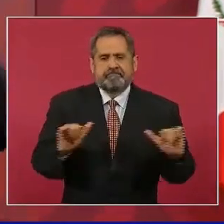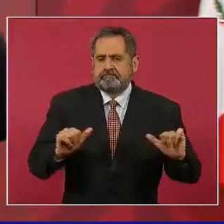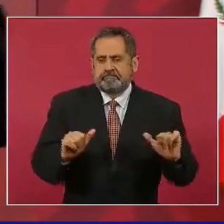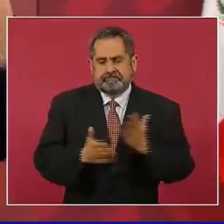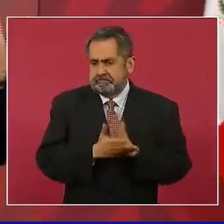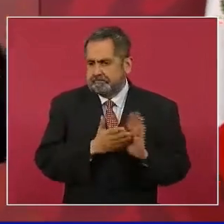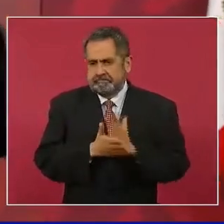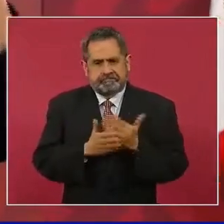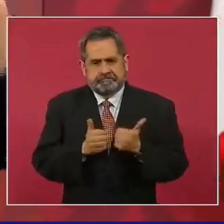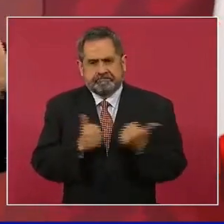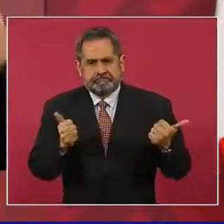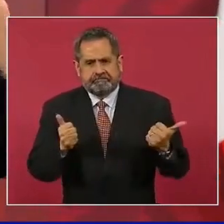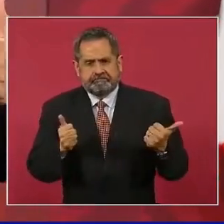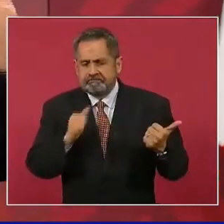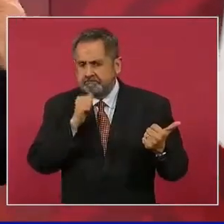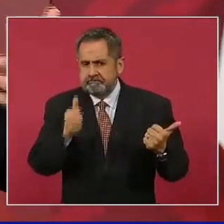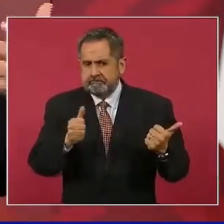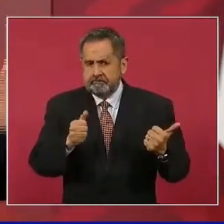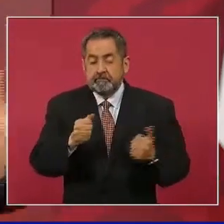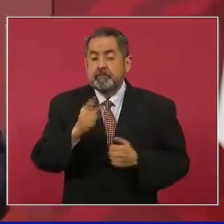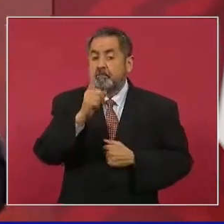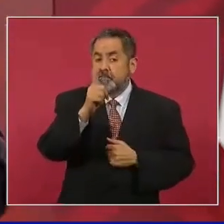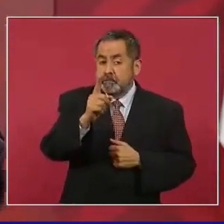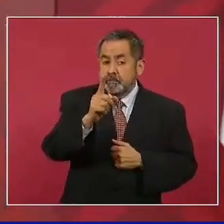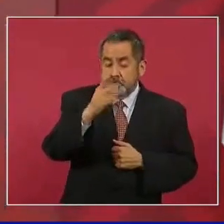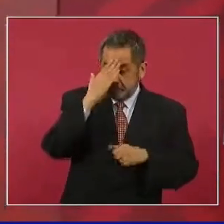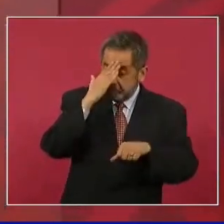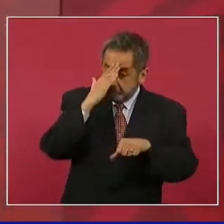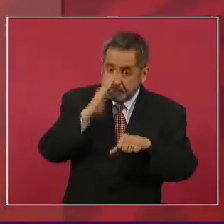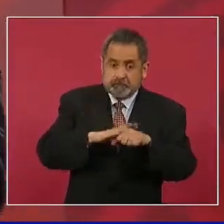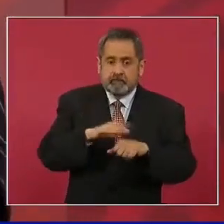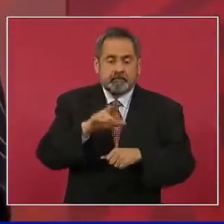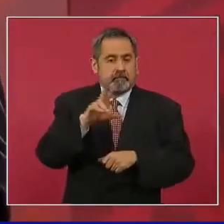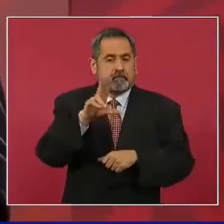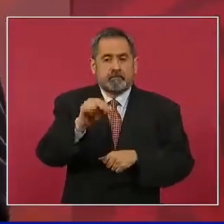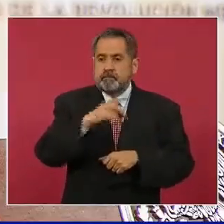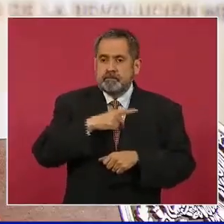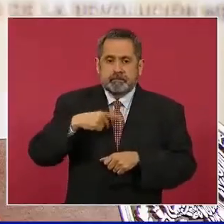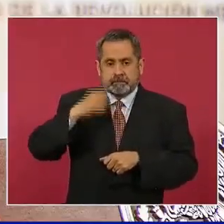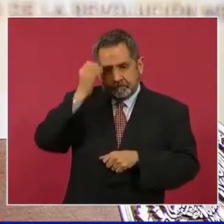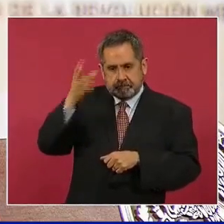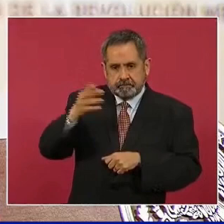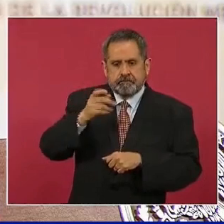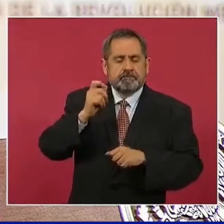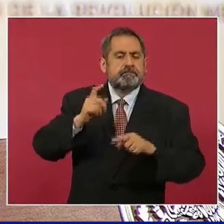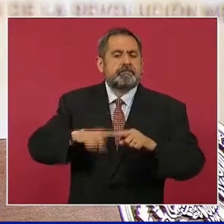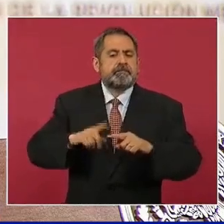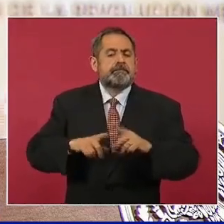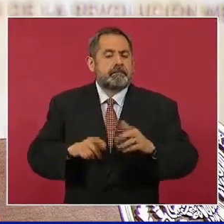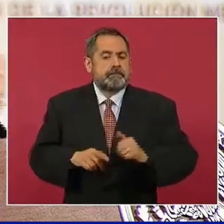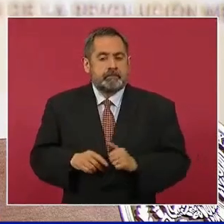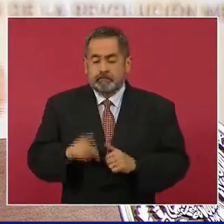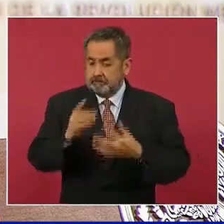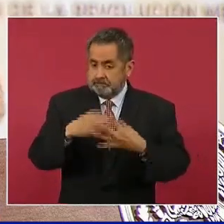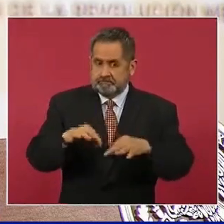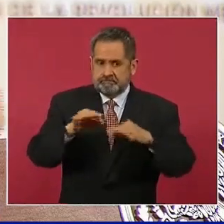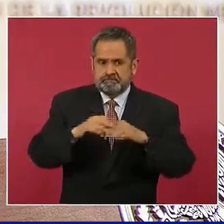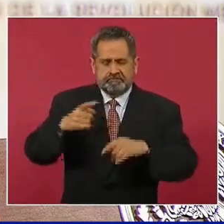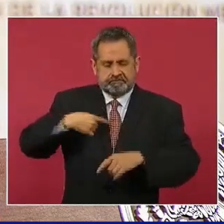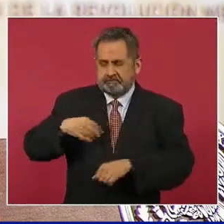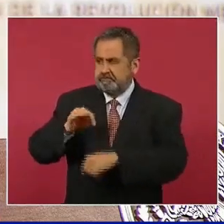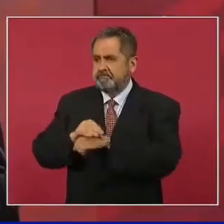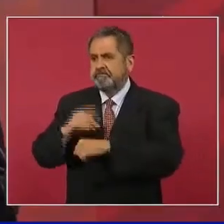Además, algo que no se debe de olvidar y que es muy importante, y por eso tenemos que defender